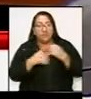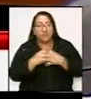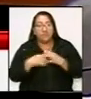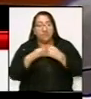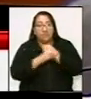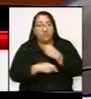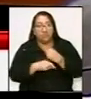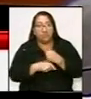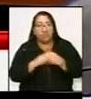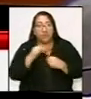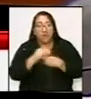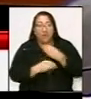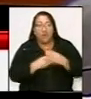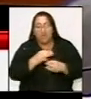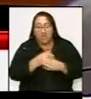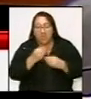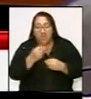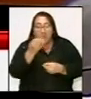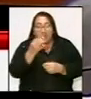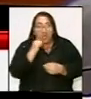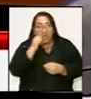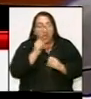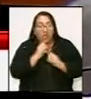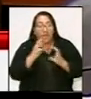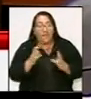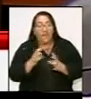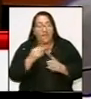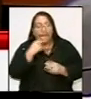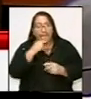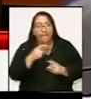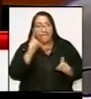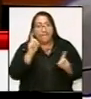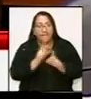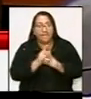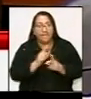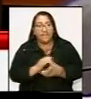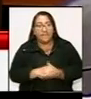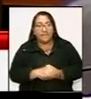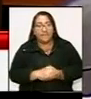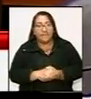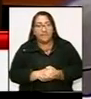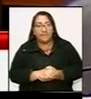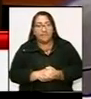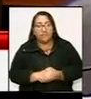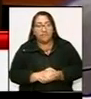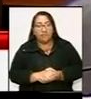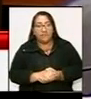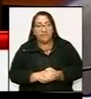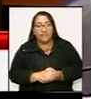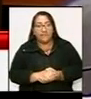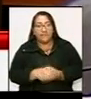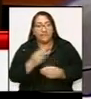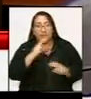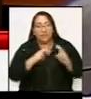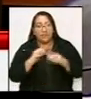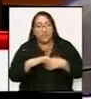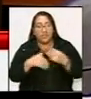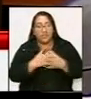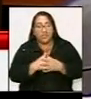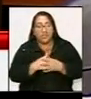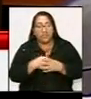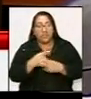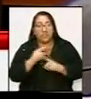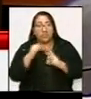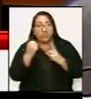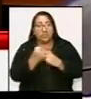país, del mundo, porque diariamente ellas se enfrentan a la injusticia, a la explotación de